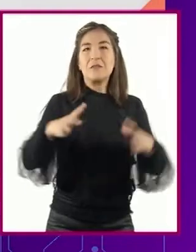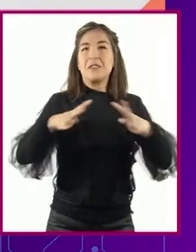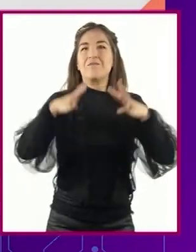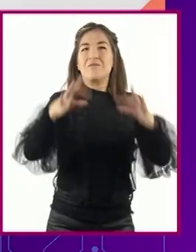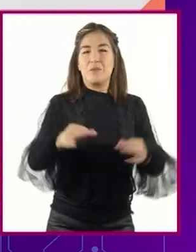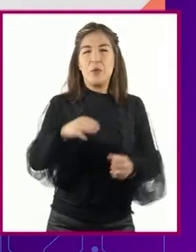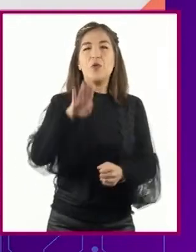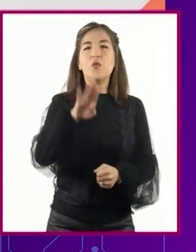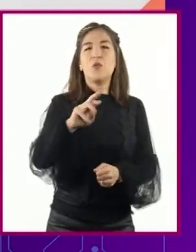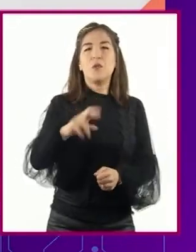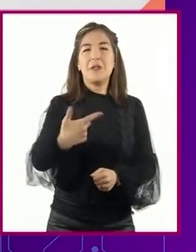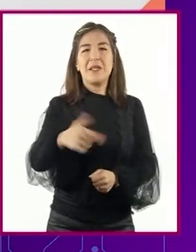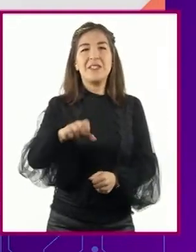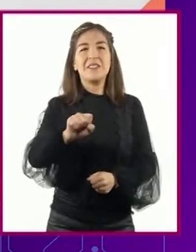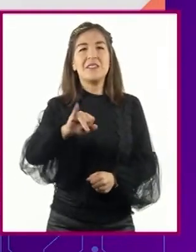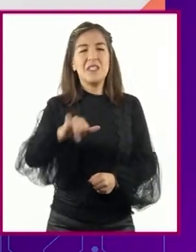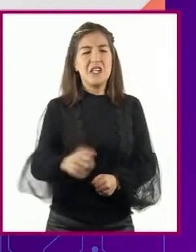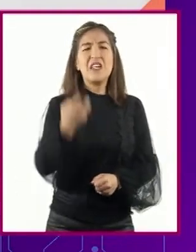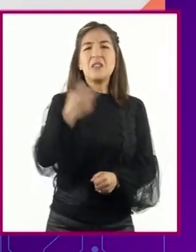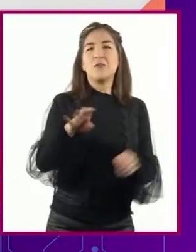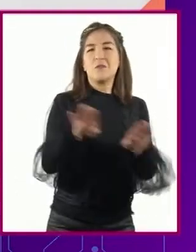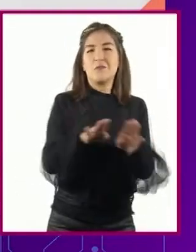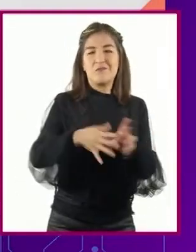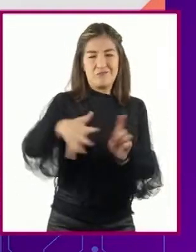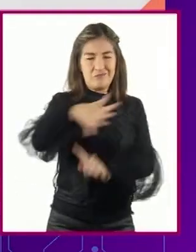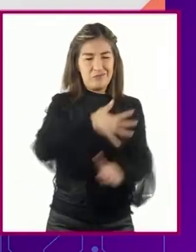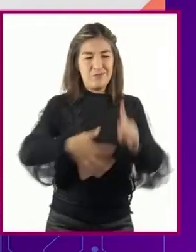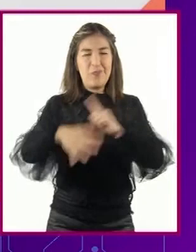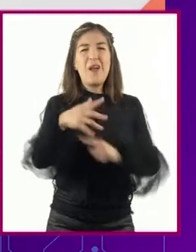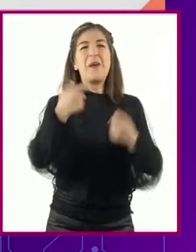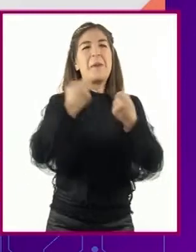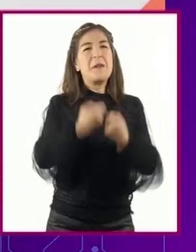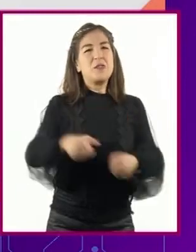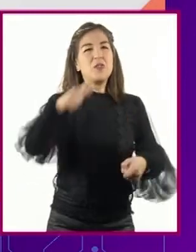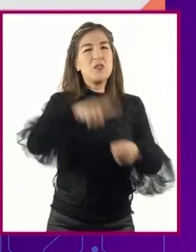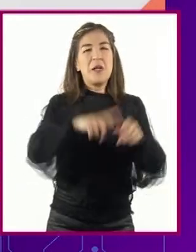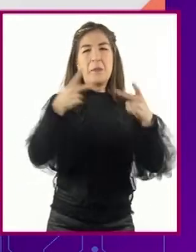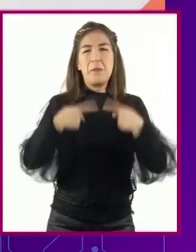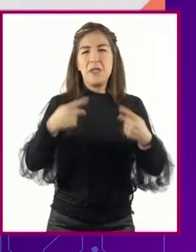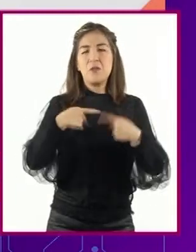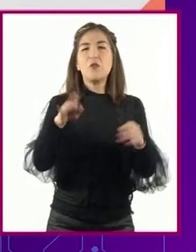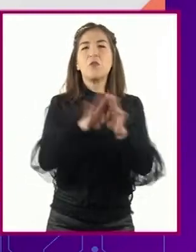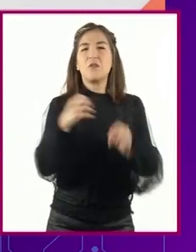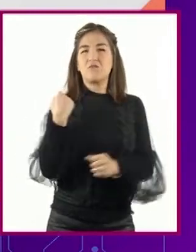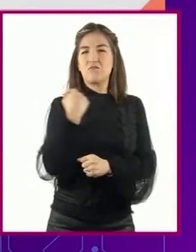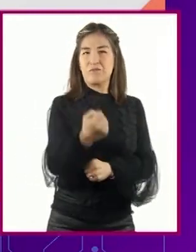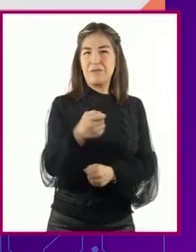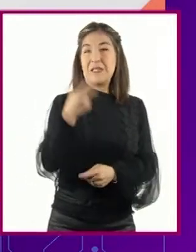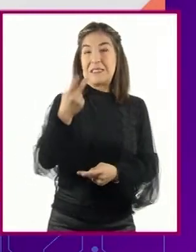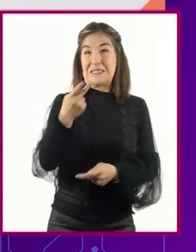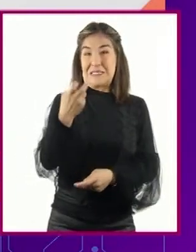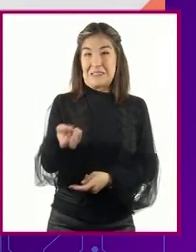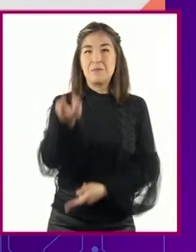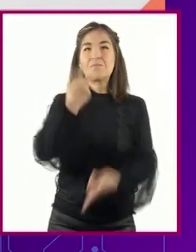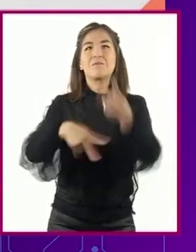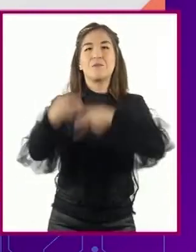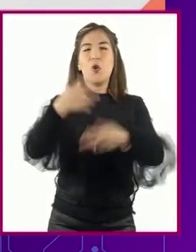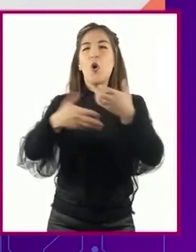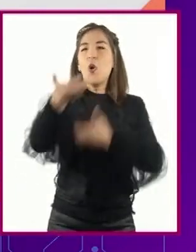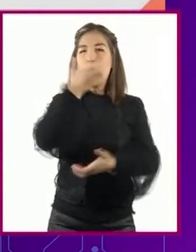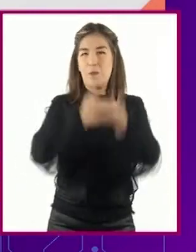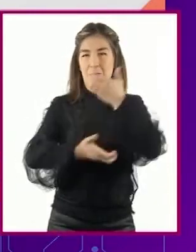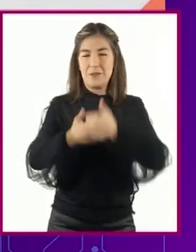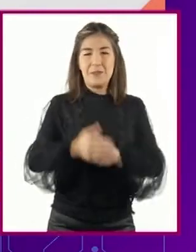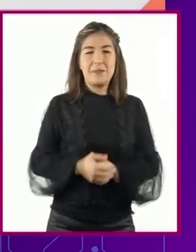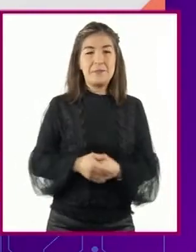burguesía, un nuevo estrato social que fue tomando fuerza debido al desarrollo del comercio. En